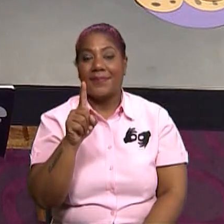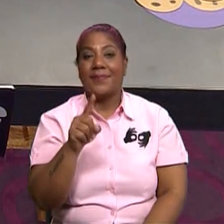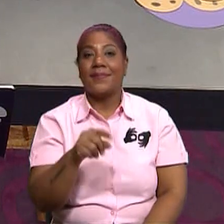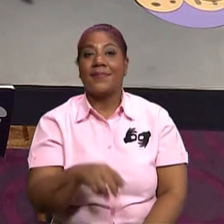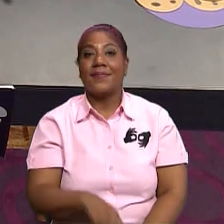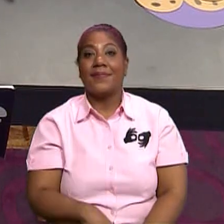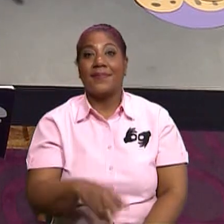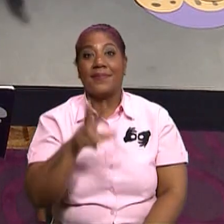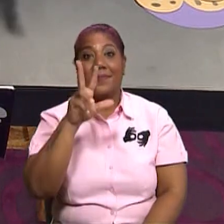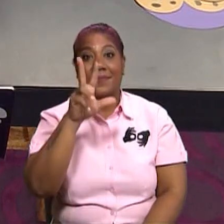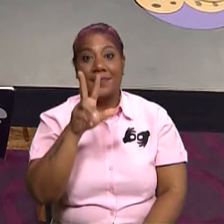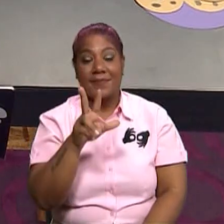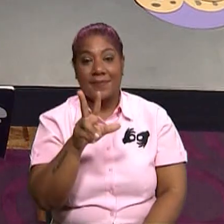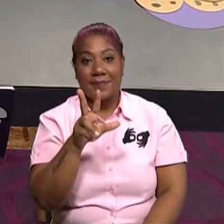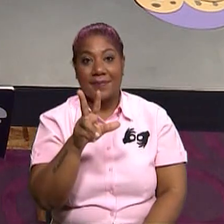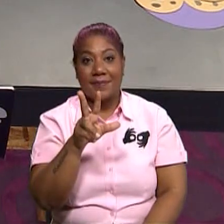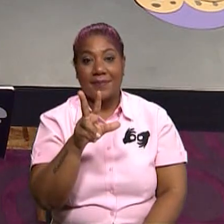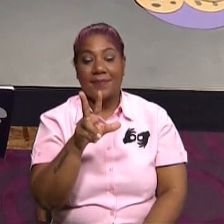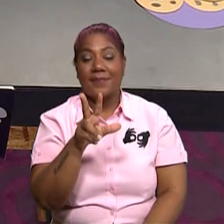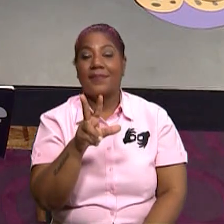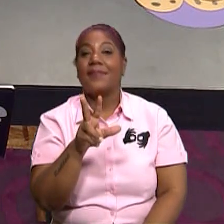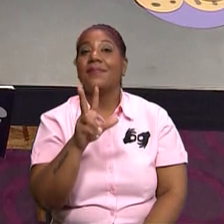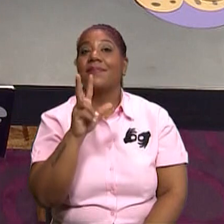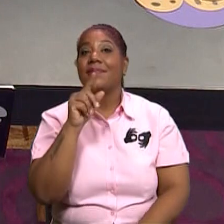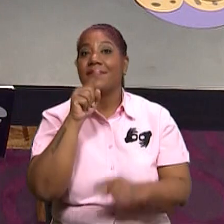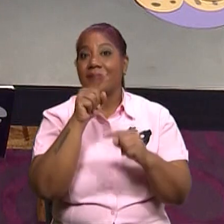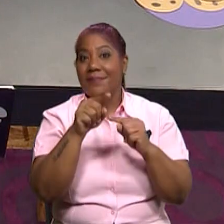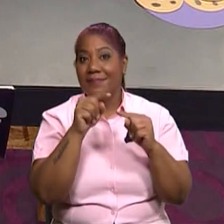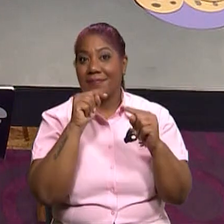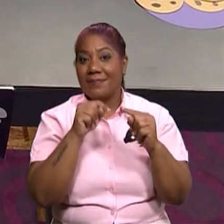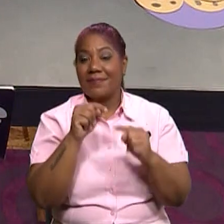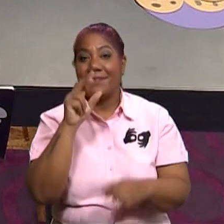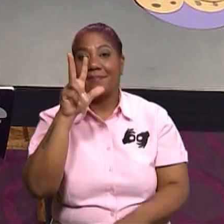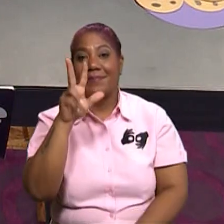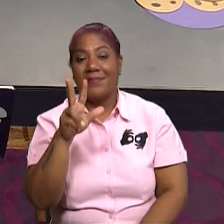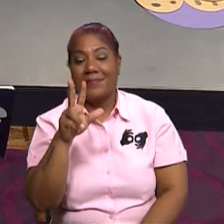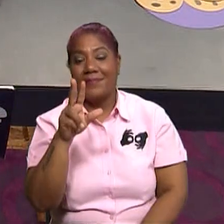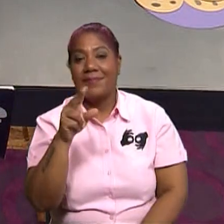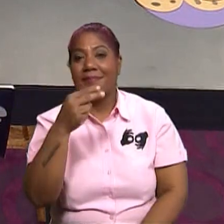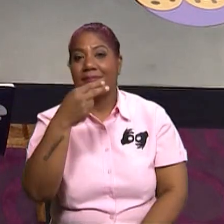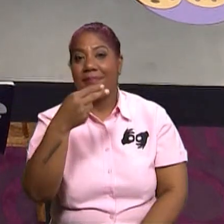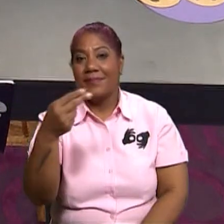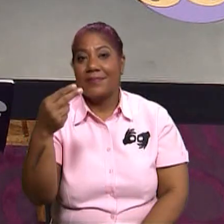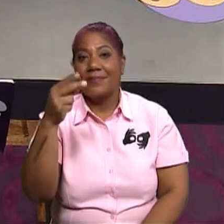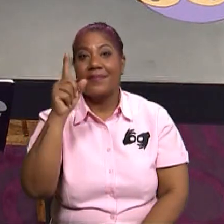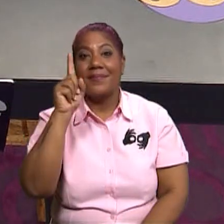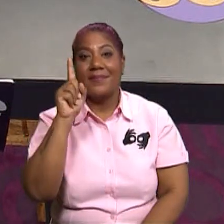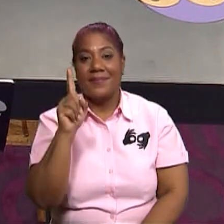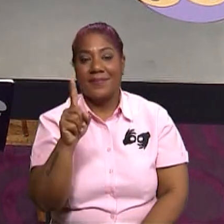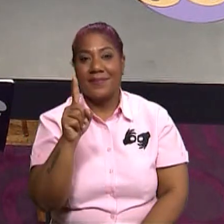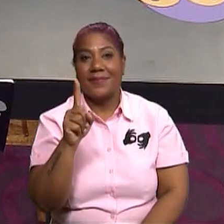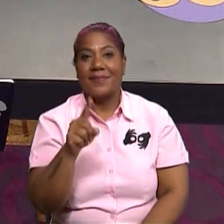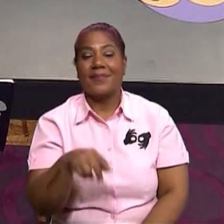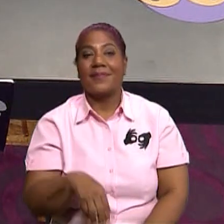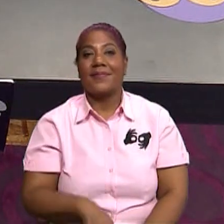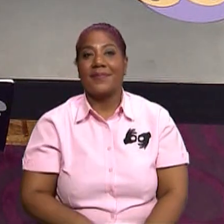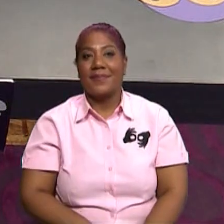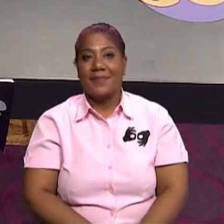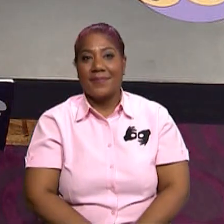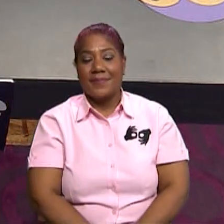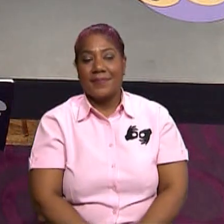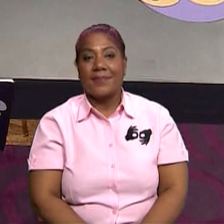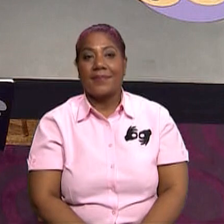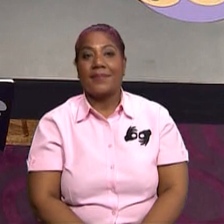3 galletas y las divido en 3 grupos, la respuesta va a seguir siendo 1. Esto pasa cuando el dividendo es igual al